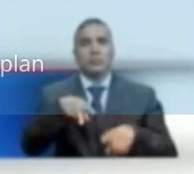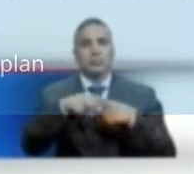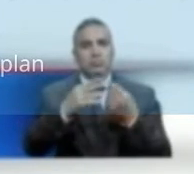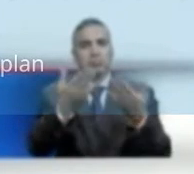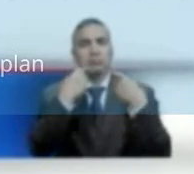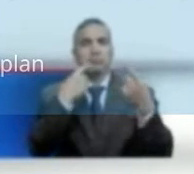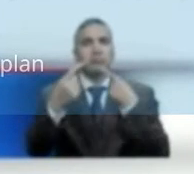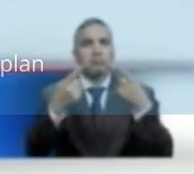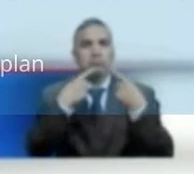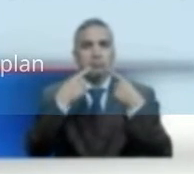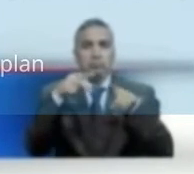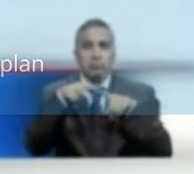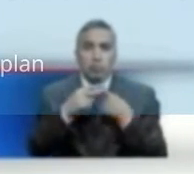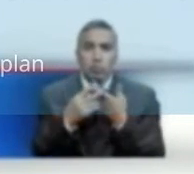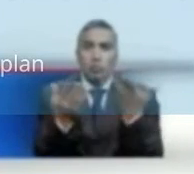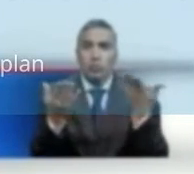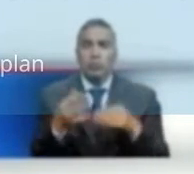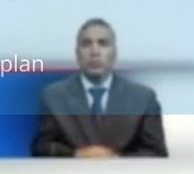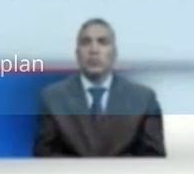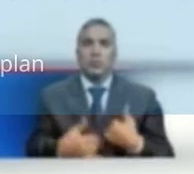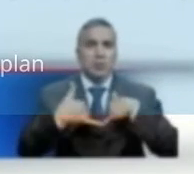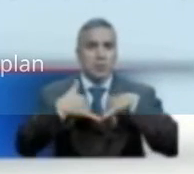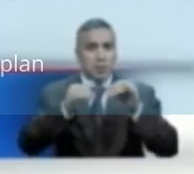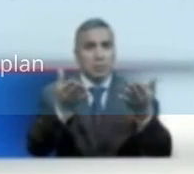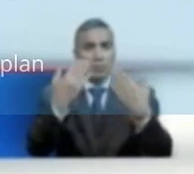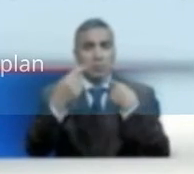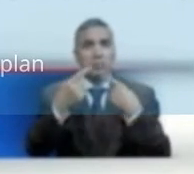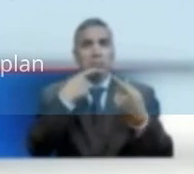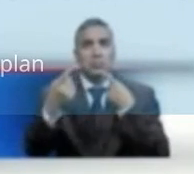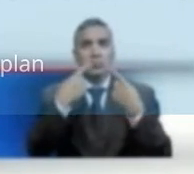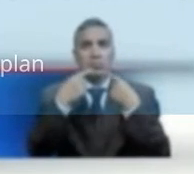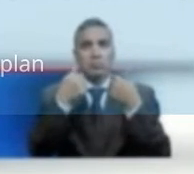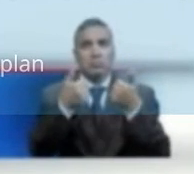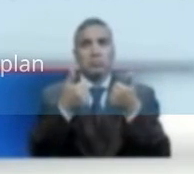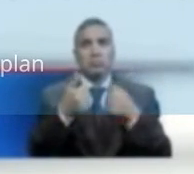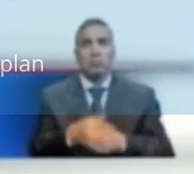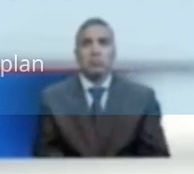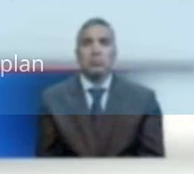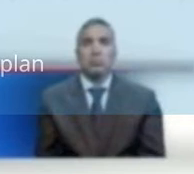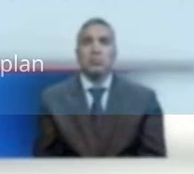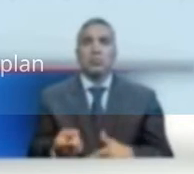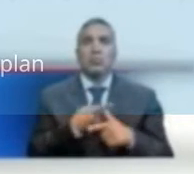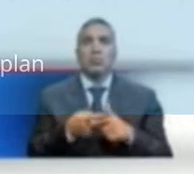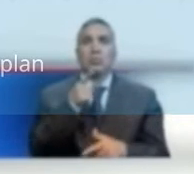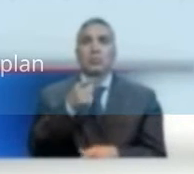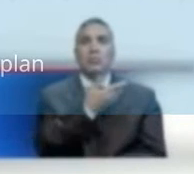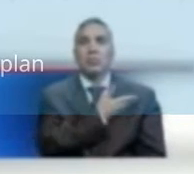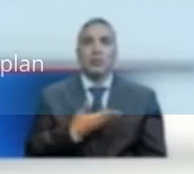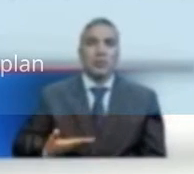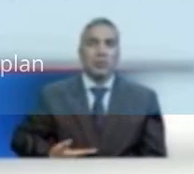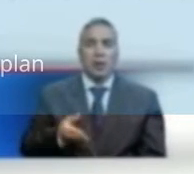diálogo. Desde el día 1. Las puertas siguen abiertas al diálogo, y eso es lo que ha hecho el